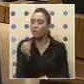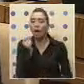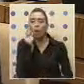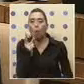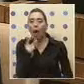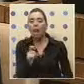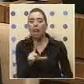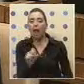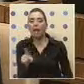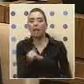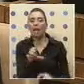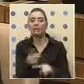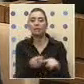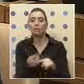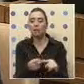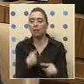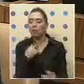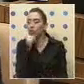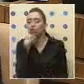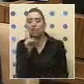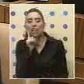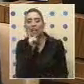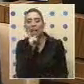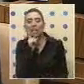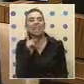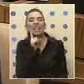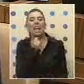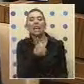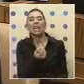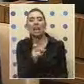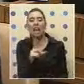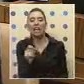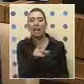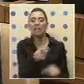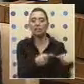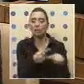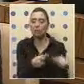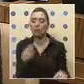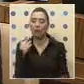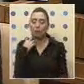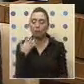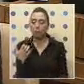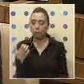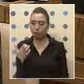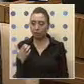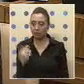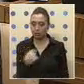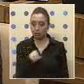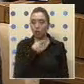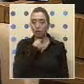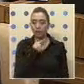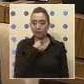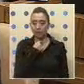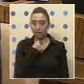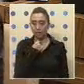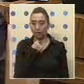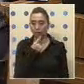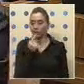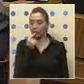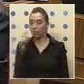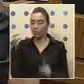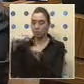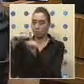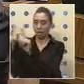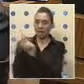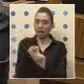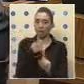media. Yo no sé quién es, a quién se refieren. Porque yo me quiero quedar más bien con las palabras de